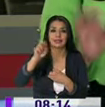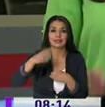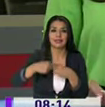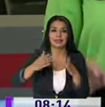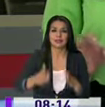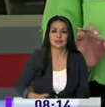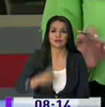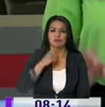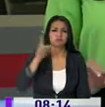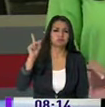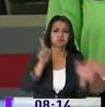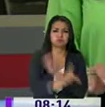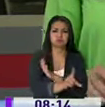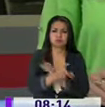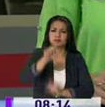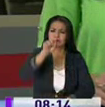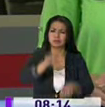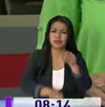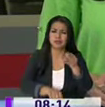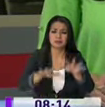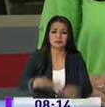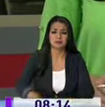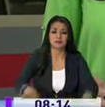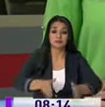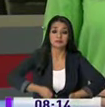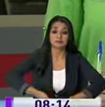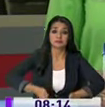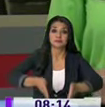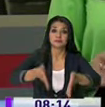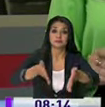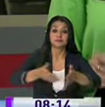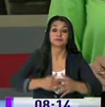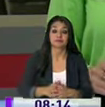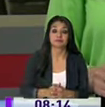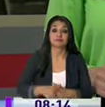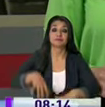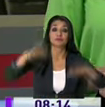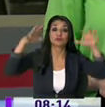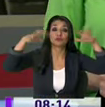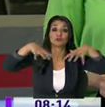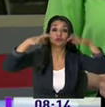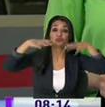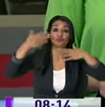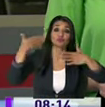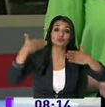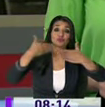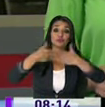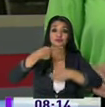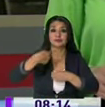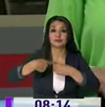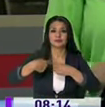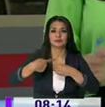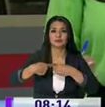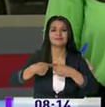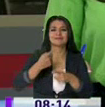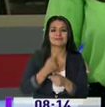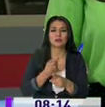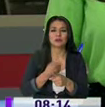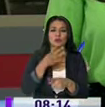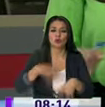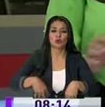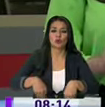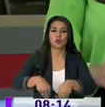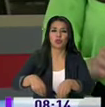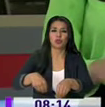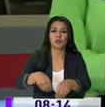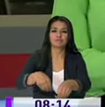las pésimas condiciones en las que se encuentra la calle D. Las condiciones climáticas que ha presentado en los últimos días la ciudad han hecho que el lodo se convierta en